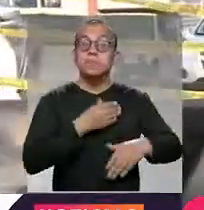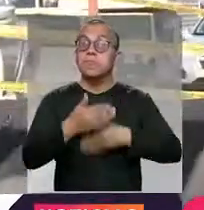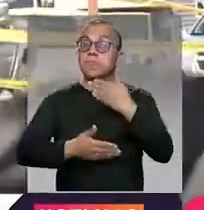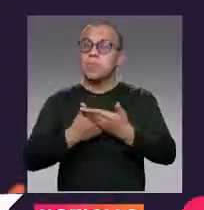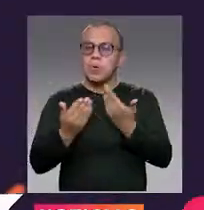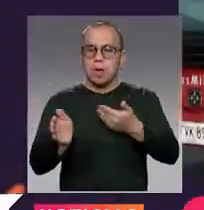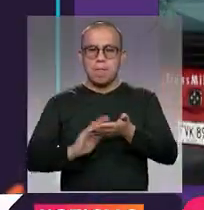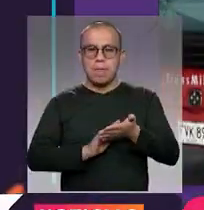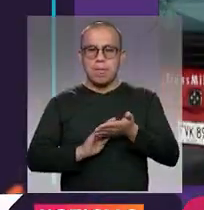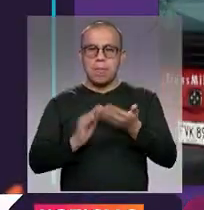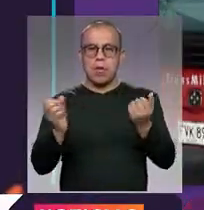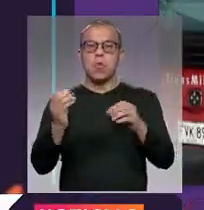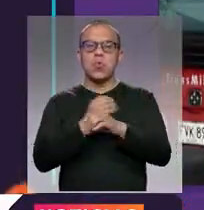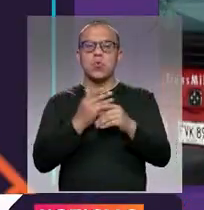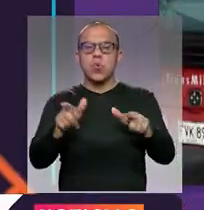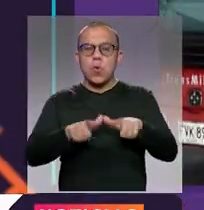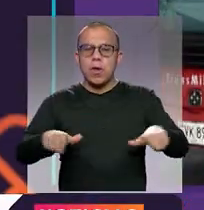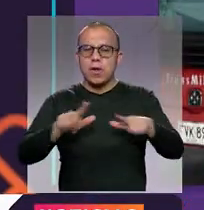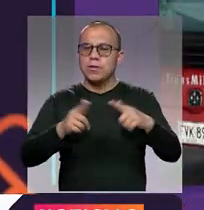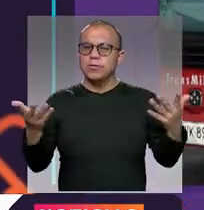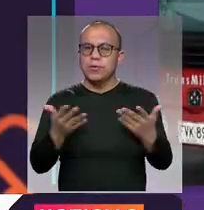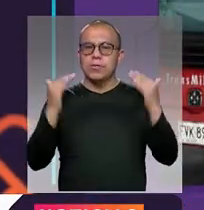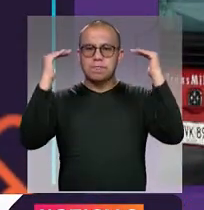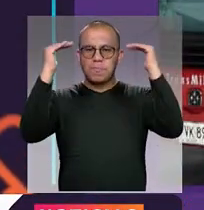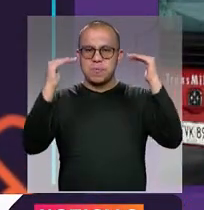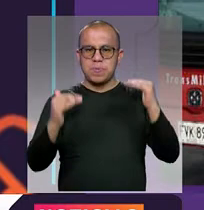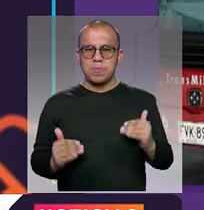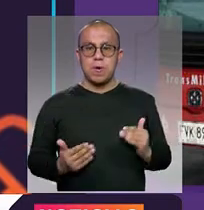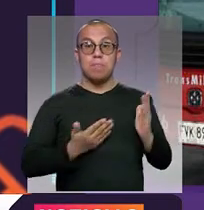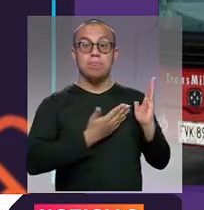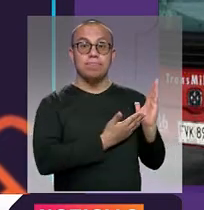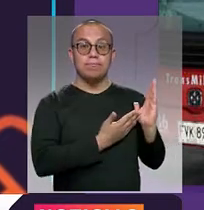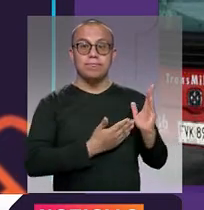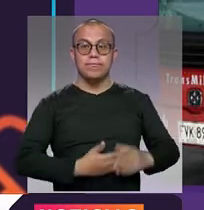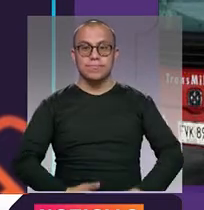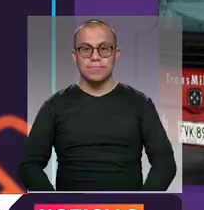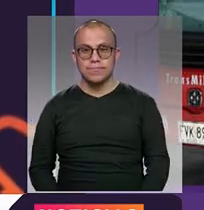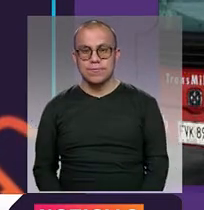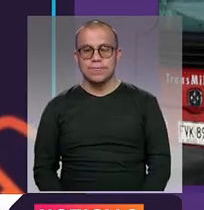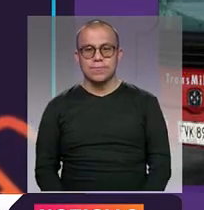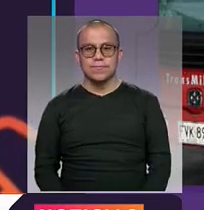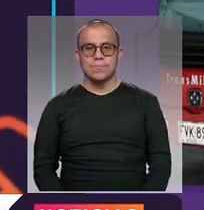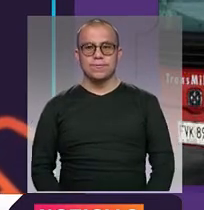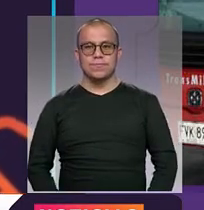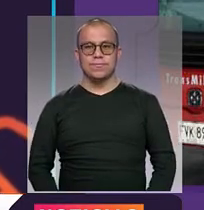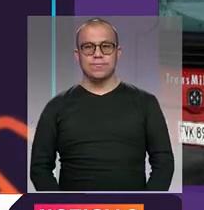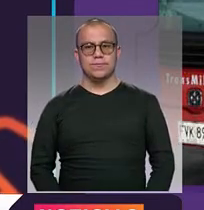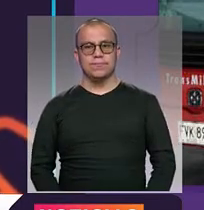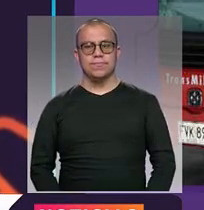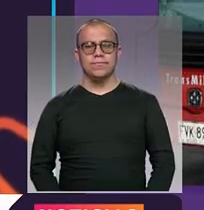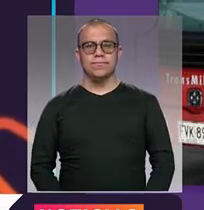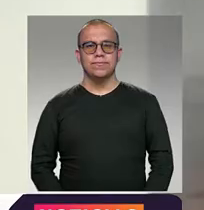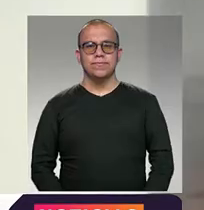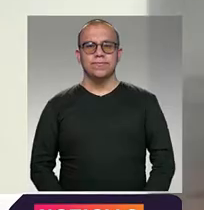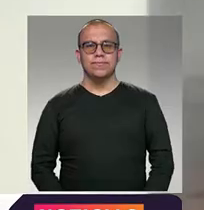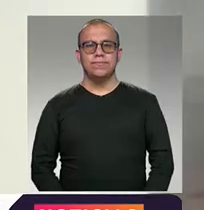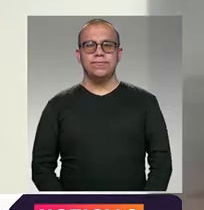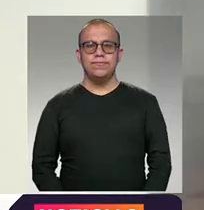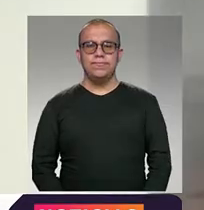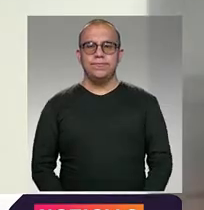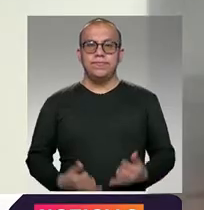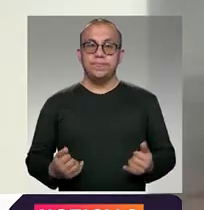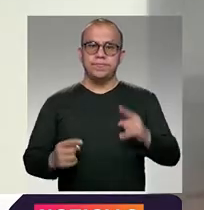las troncales Caracas, Calle 26, Avenida Villavicencio, Calle Sexta, Calle 13, Eje Ambiental y Carrera Décima. Pues